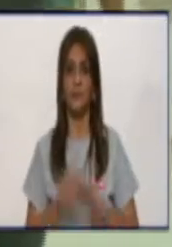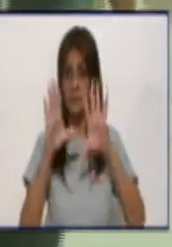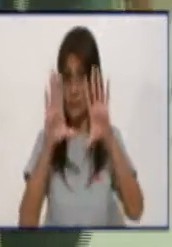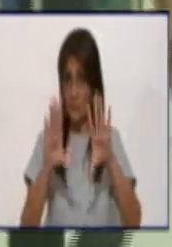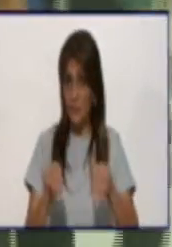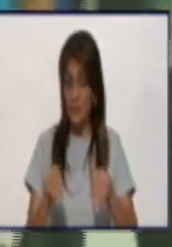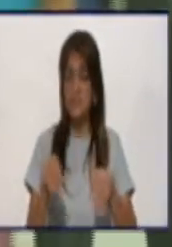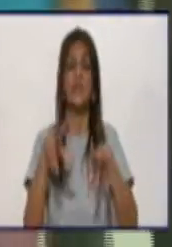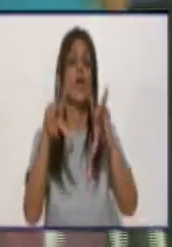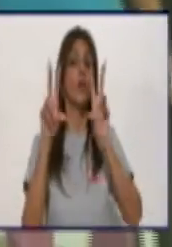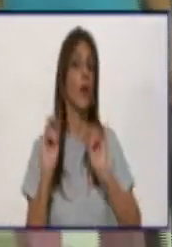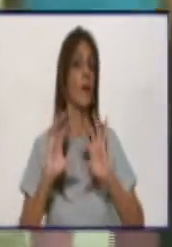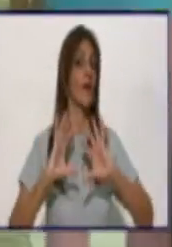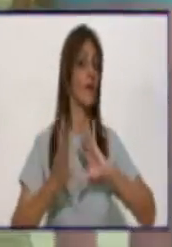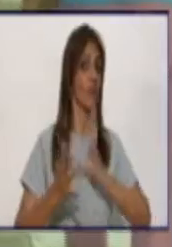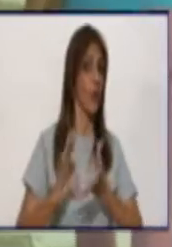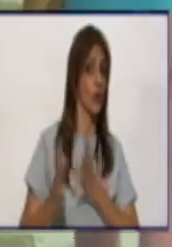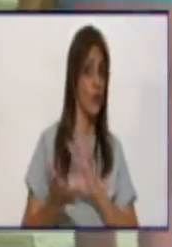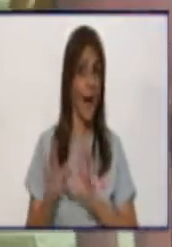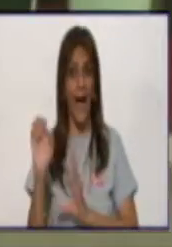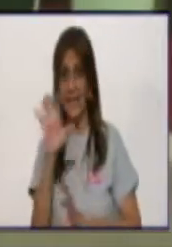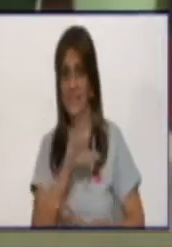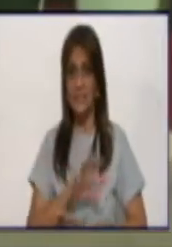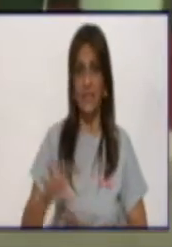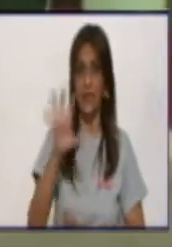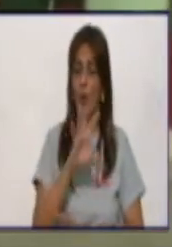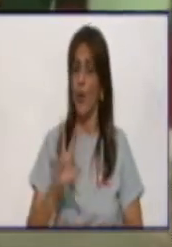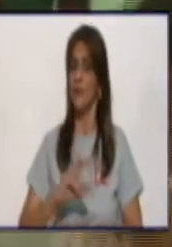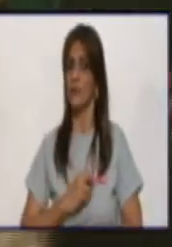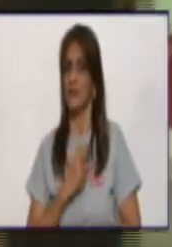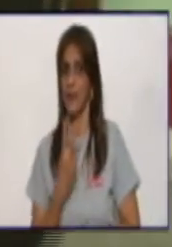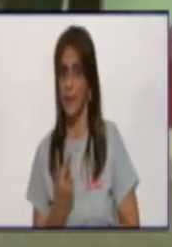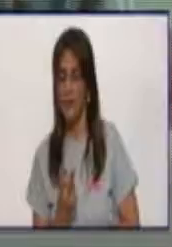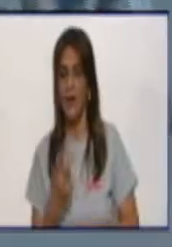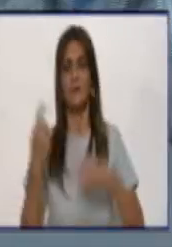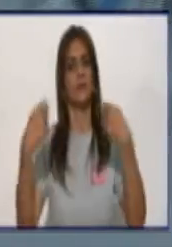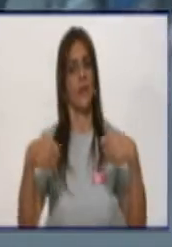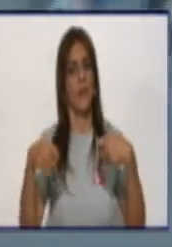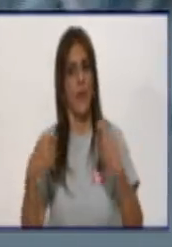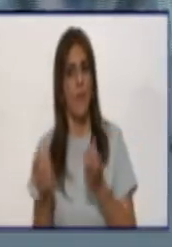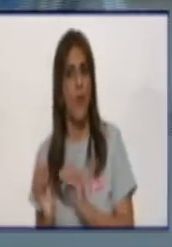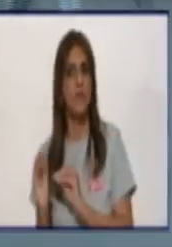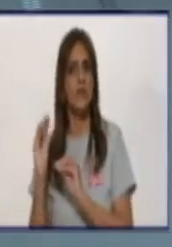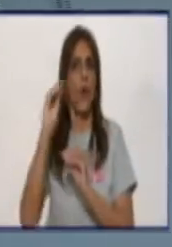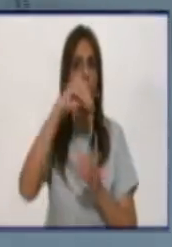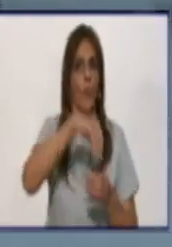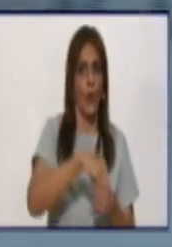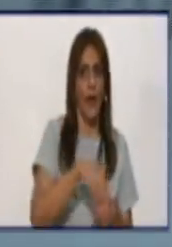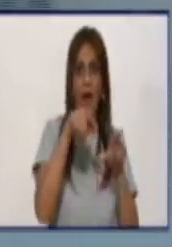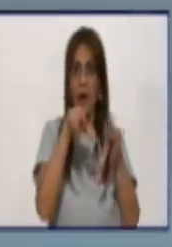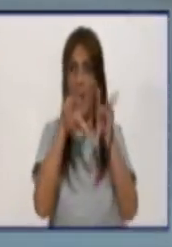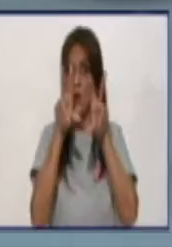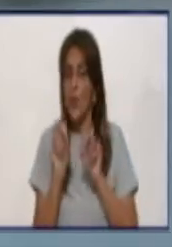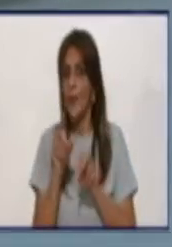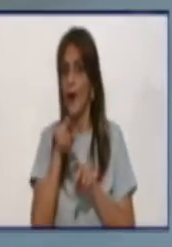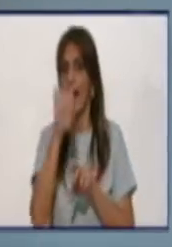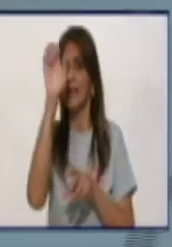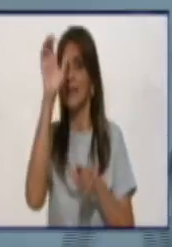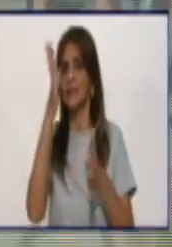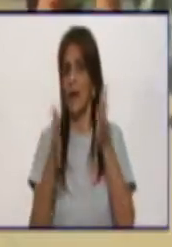la autora y tú has dejado también muy sentenciado y un el hay que incorporarle a esta nueva etapa de trabajo medidas